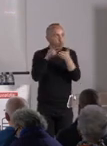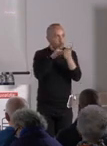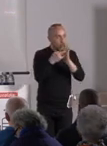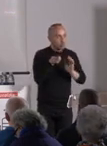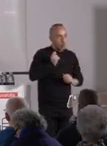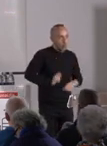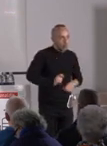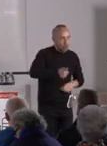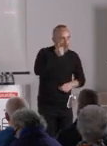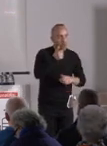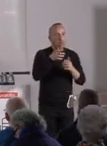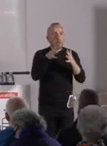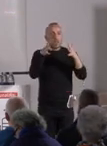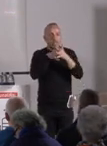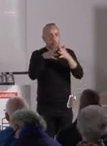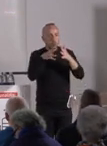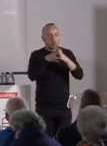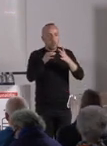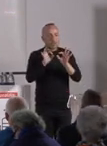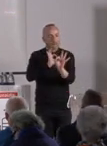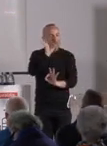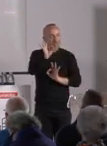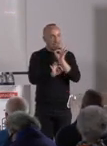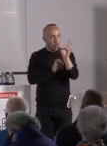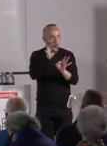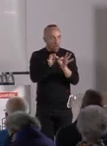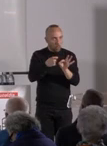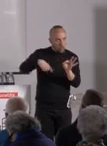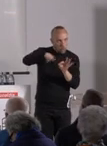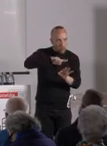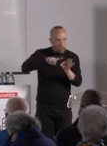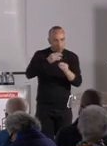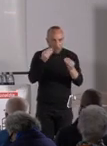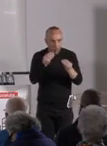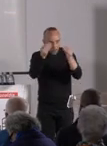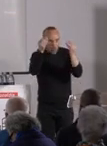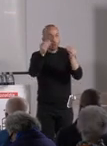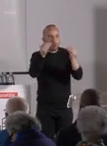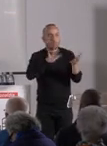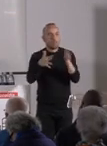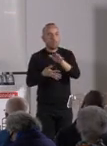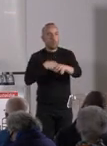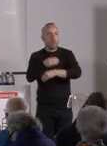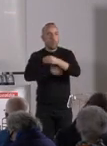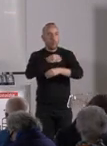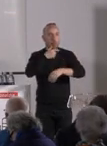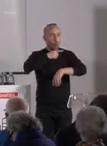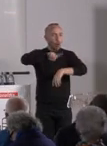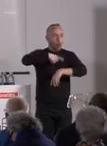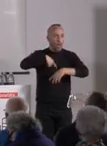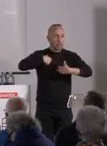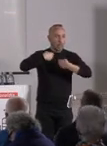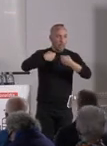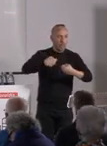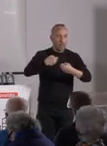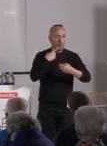las estructuras, digamos, de articulación, porque implica, digamos, dedicar muchas horas y energía, digamos, a